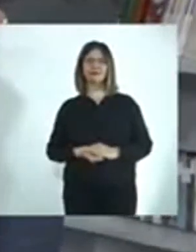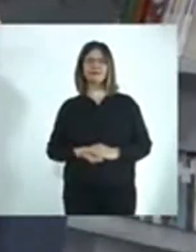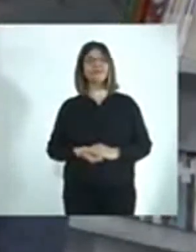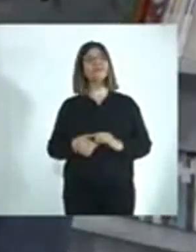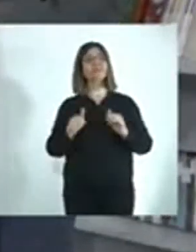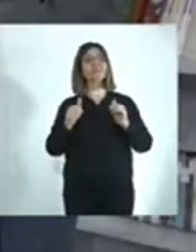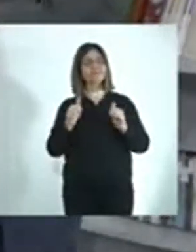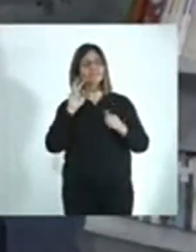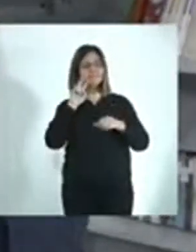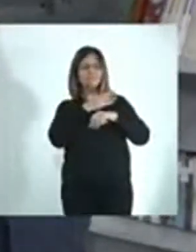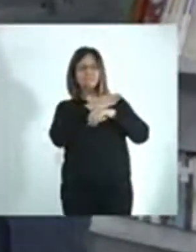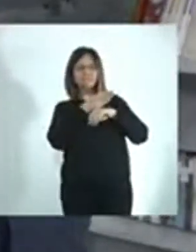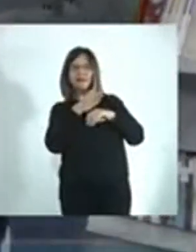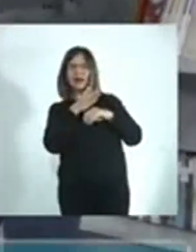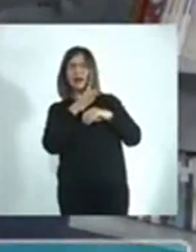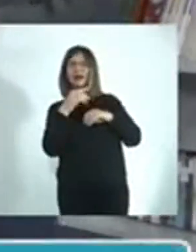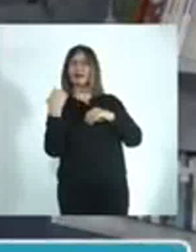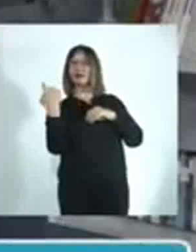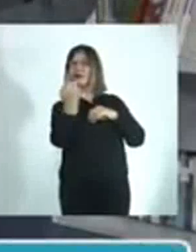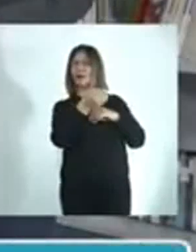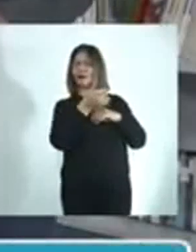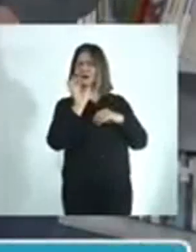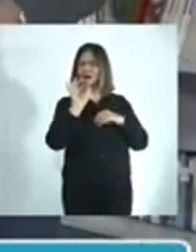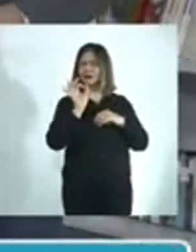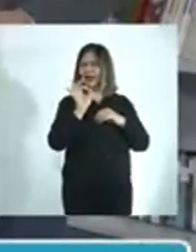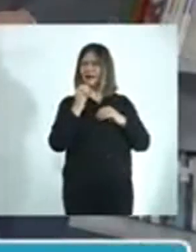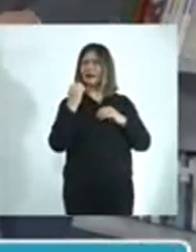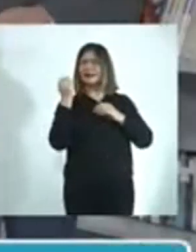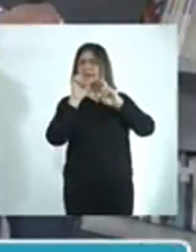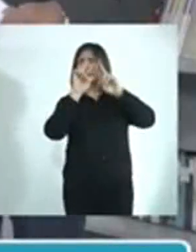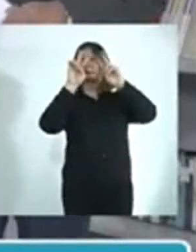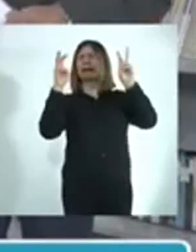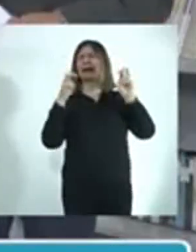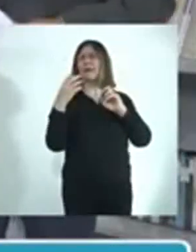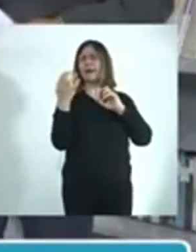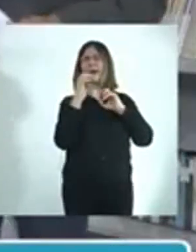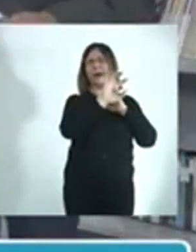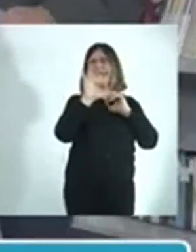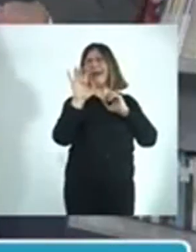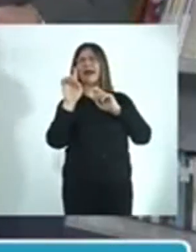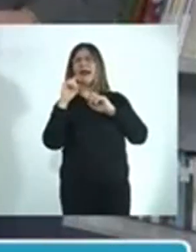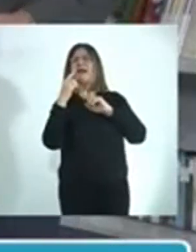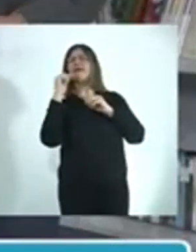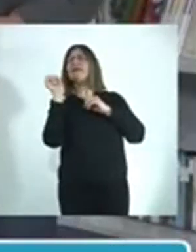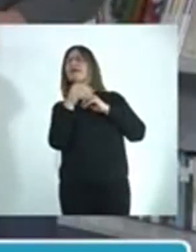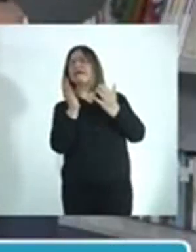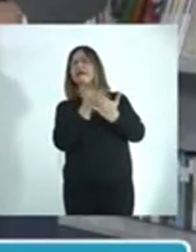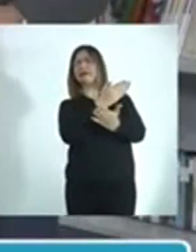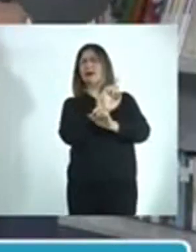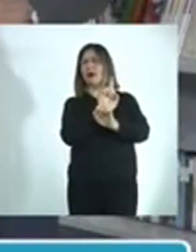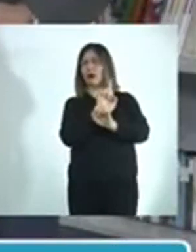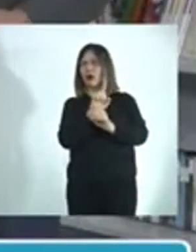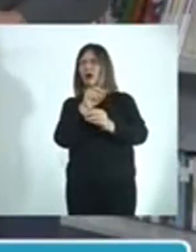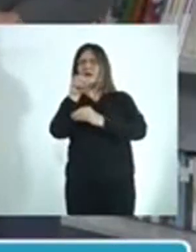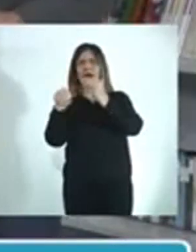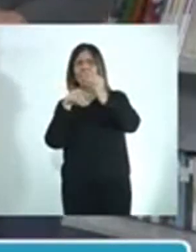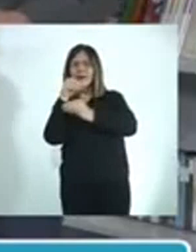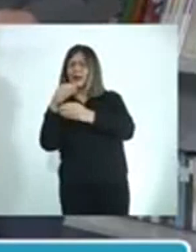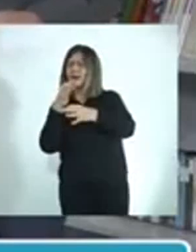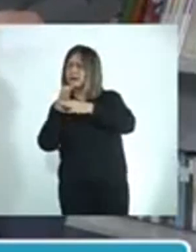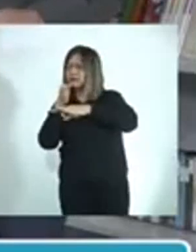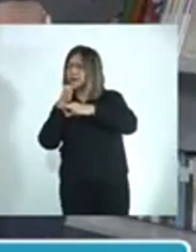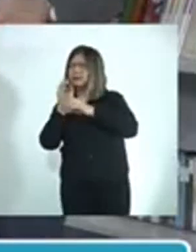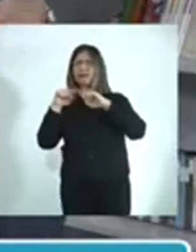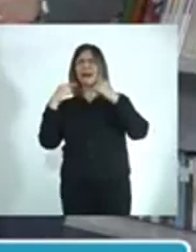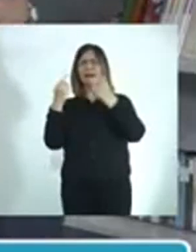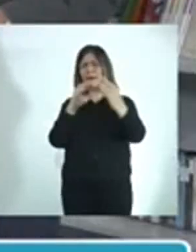Qué importante es hablar de esta problemática, abordarla, hablarla en familia. La sociedad debe debatirlo también en sus